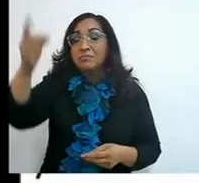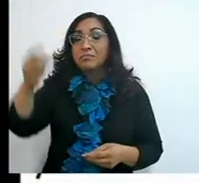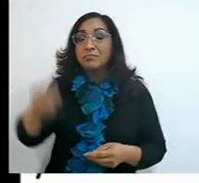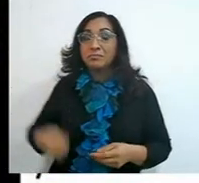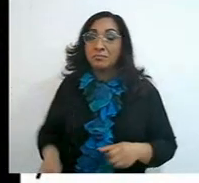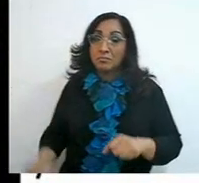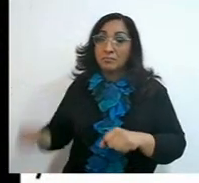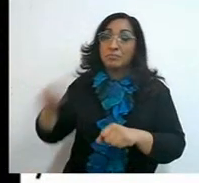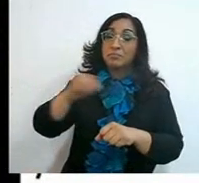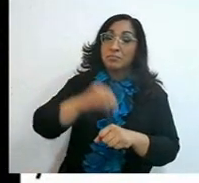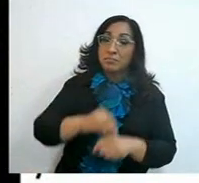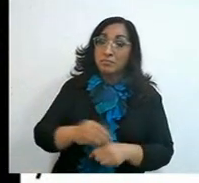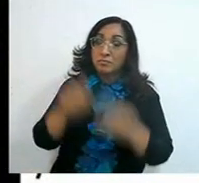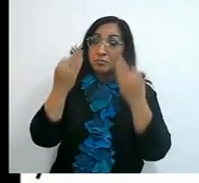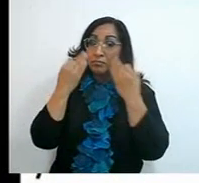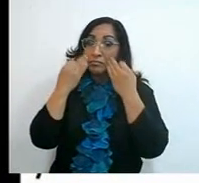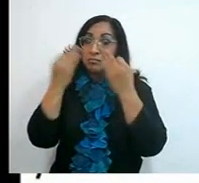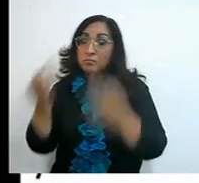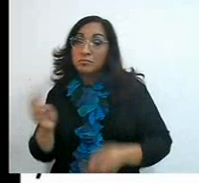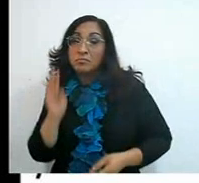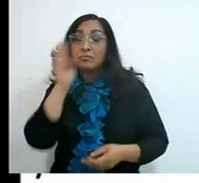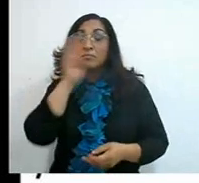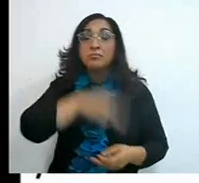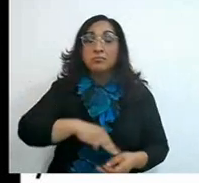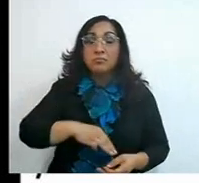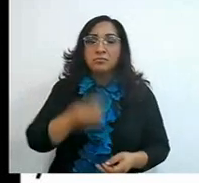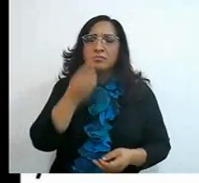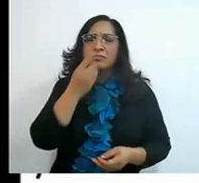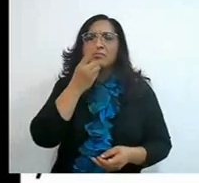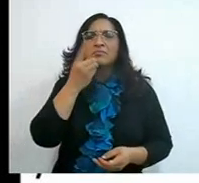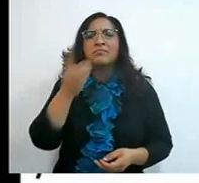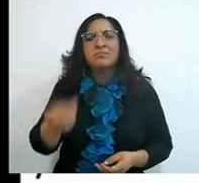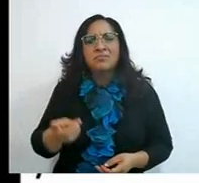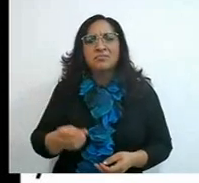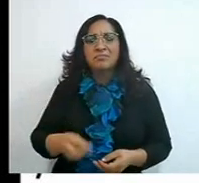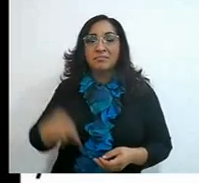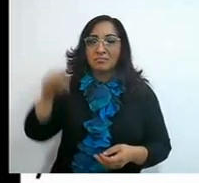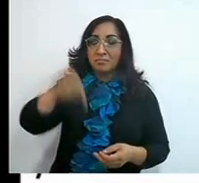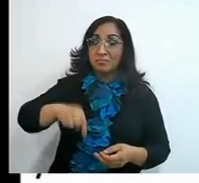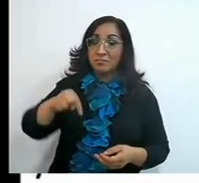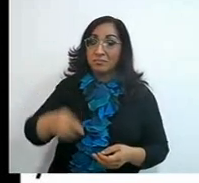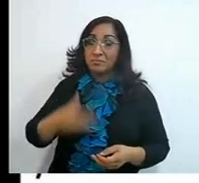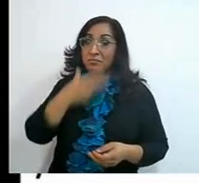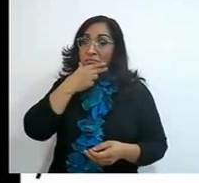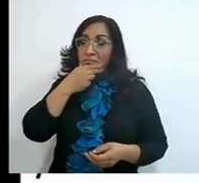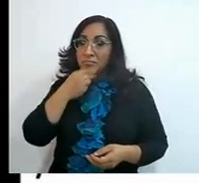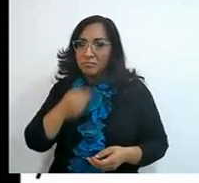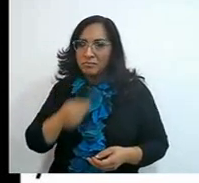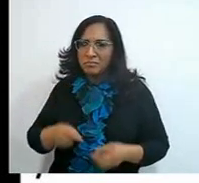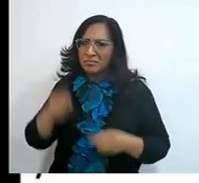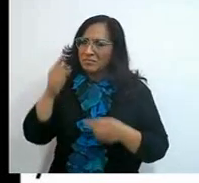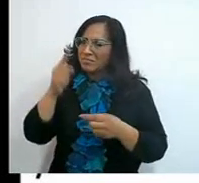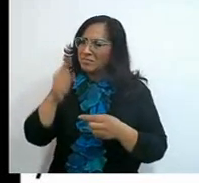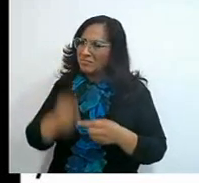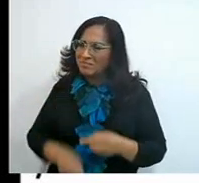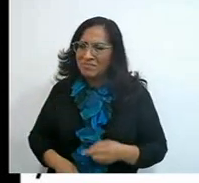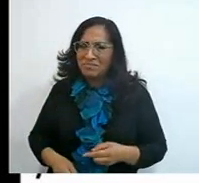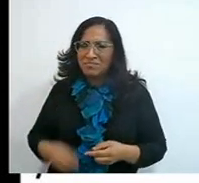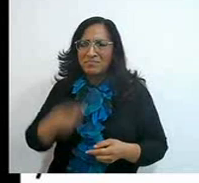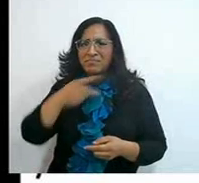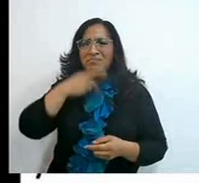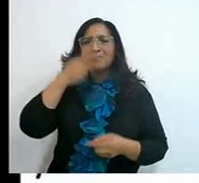y pusieron testigos falsos que decían, este hombre no cesa de hablar